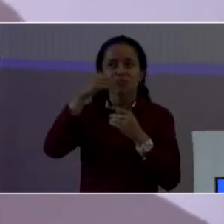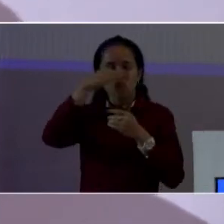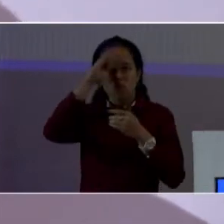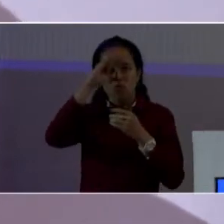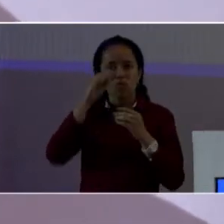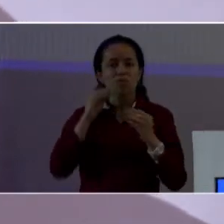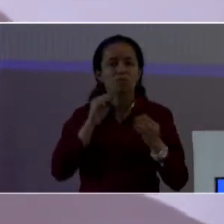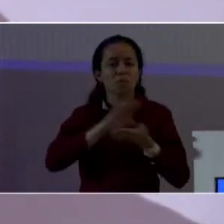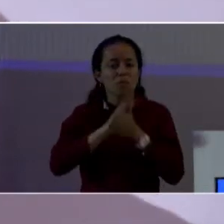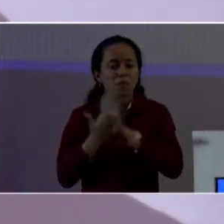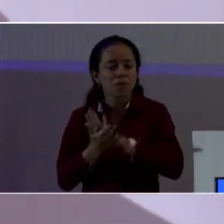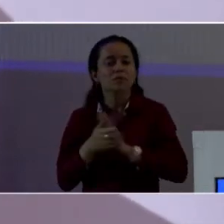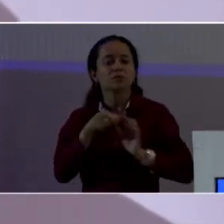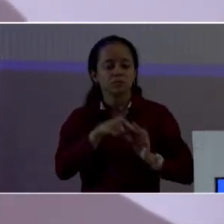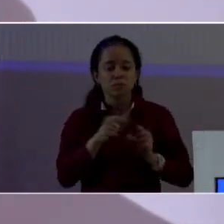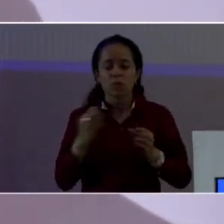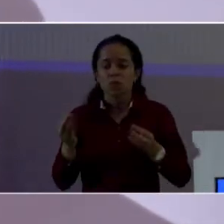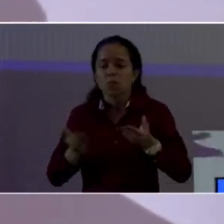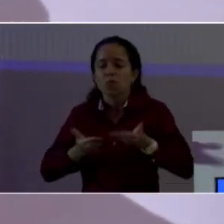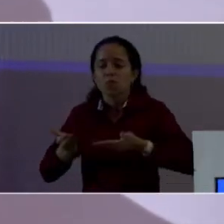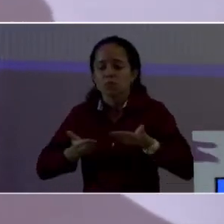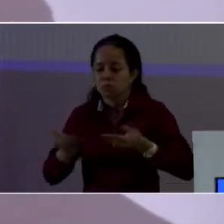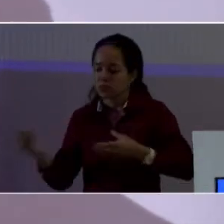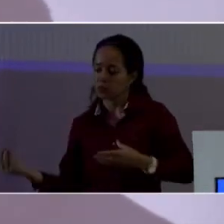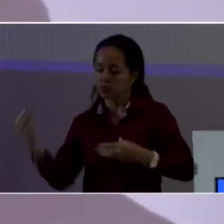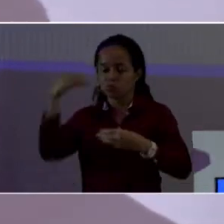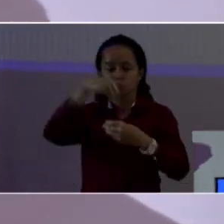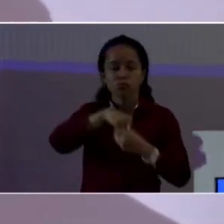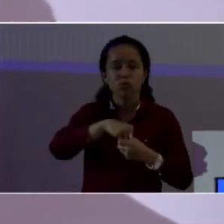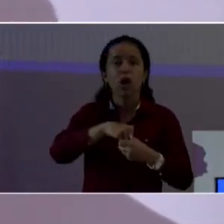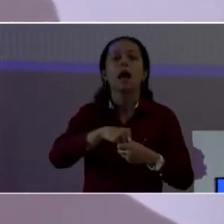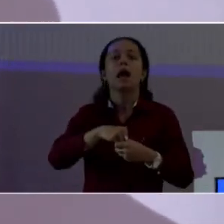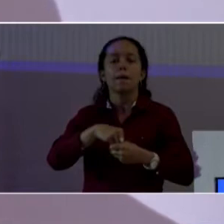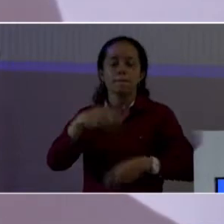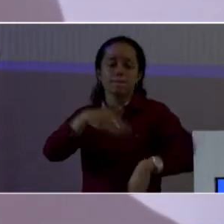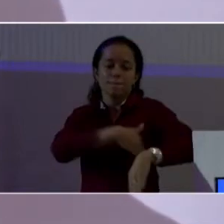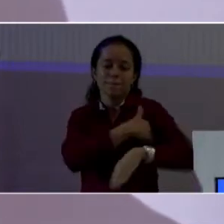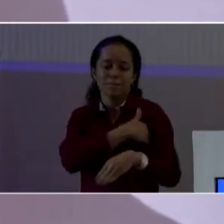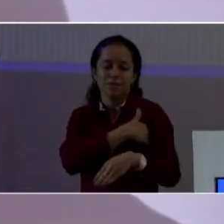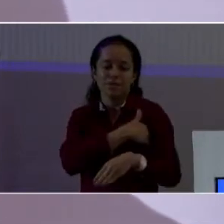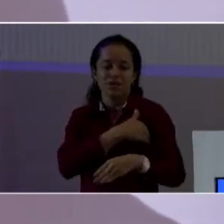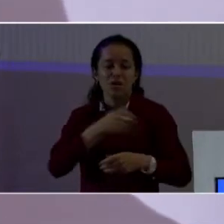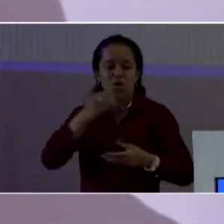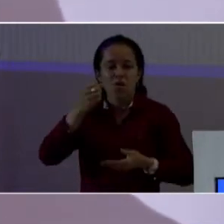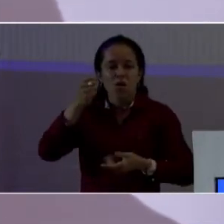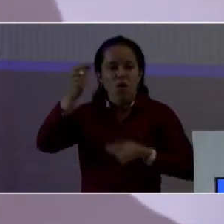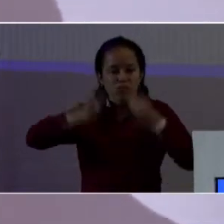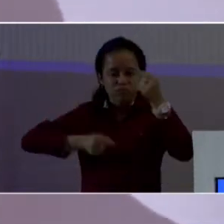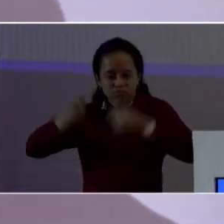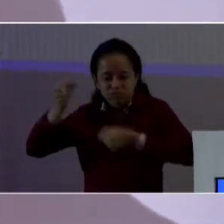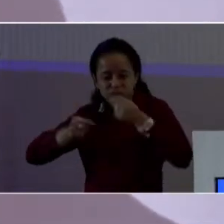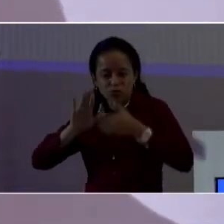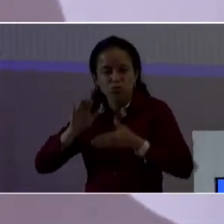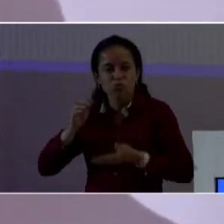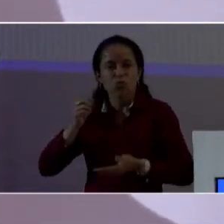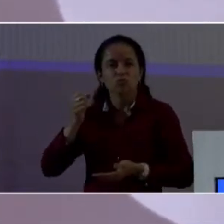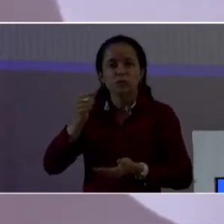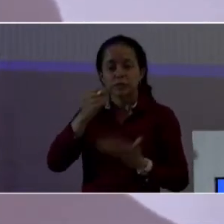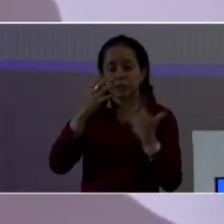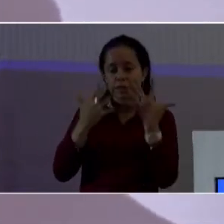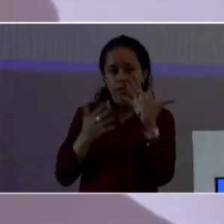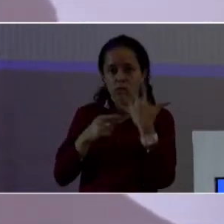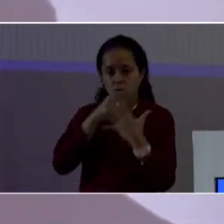entregar servicios del proceso de reincorporación. Entonces, el Ministerio de Hacienda y Crédito Público nos hizo 5 adiciones